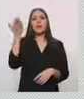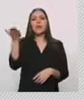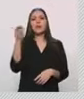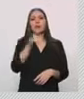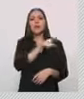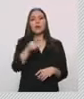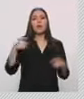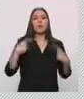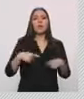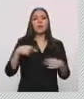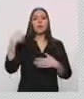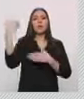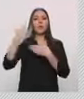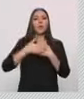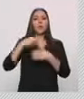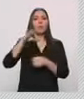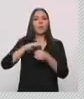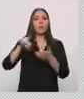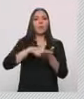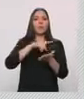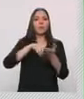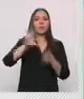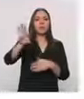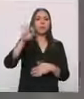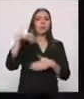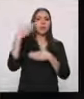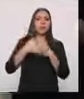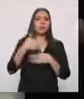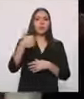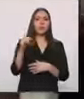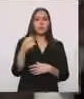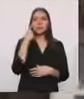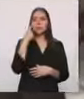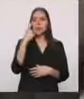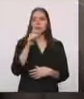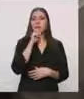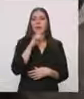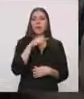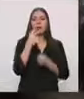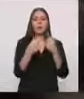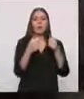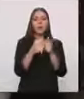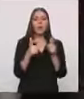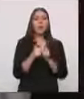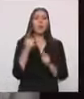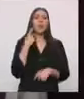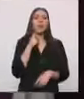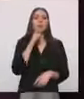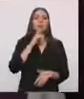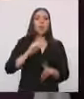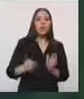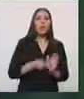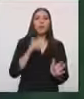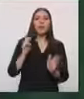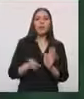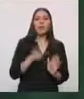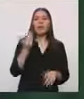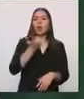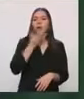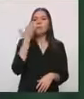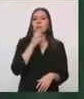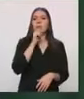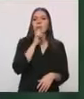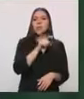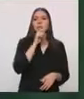del próximo 6 de junio del próximo año, pues también hemos visto que, por ejemplo, los partidos políticos siguen siguen repitiendo estereotipos, roles de género en los cuales